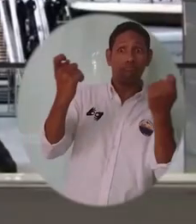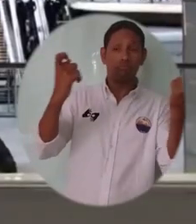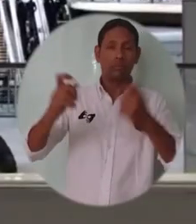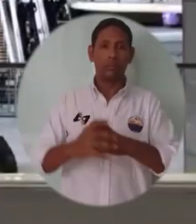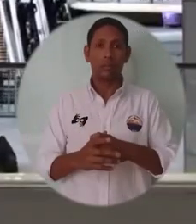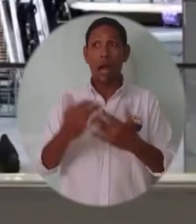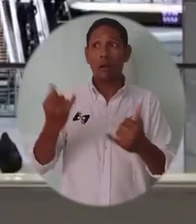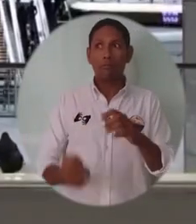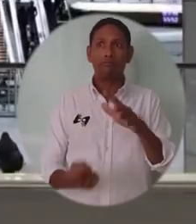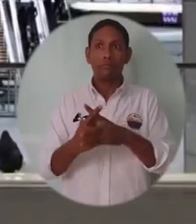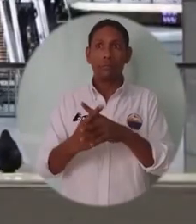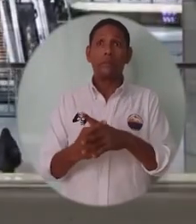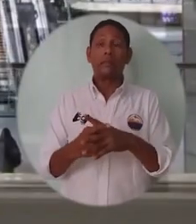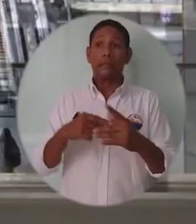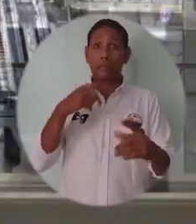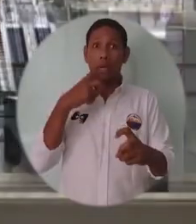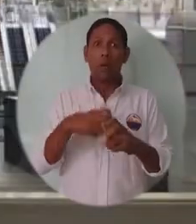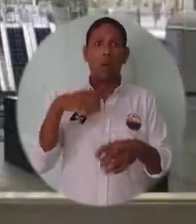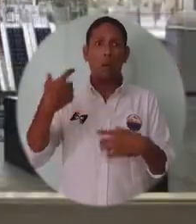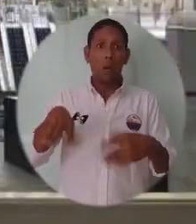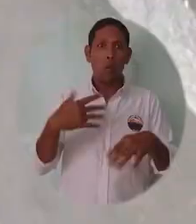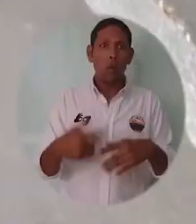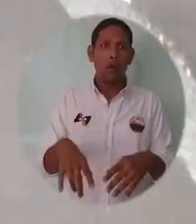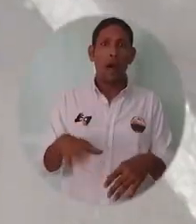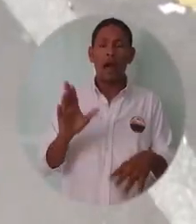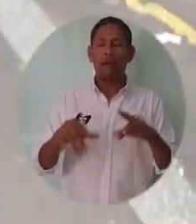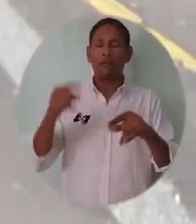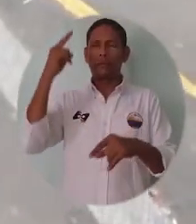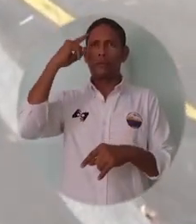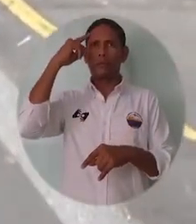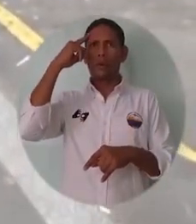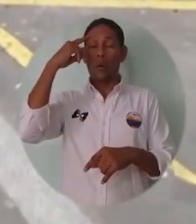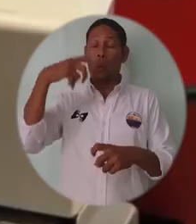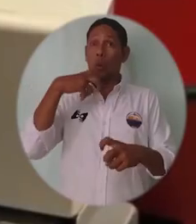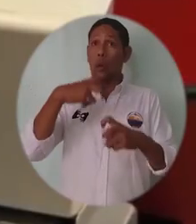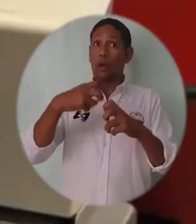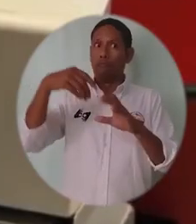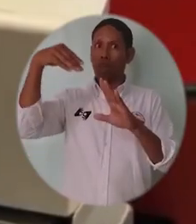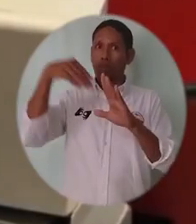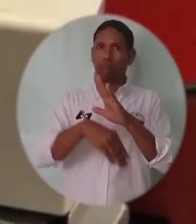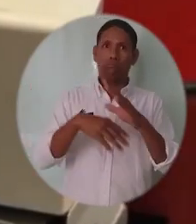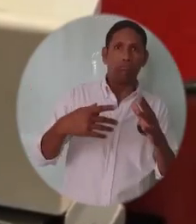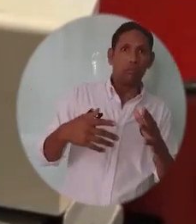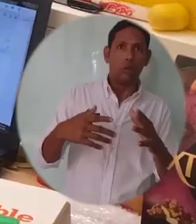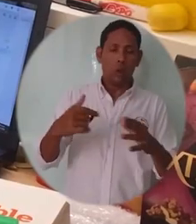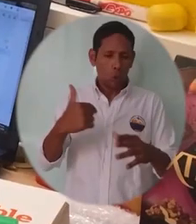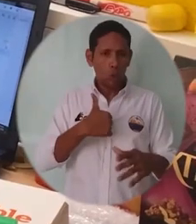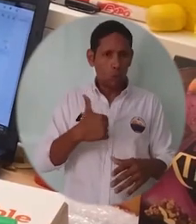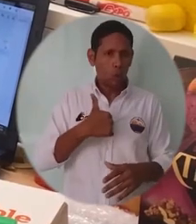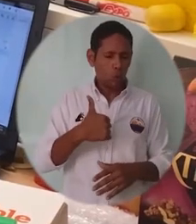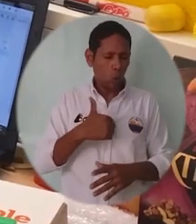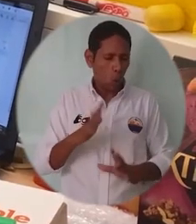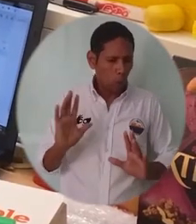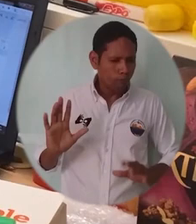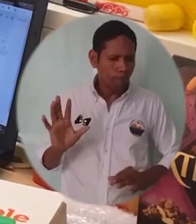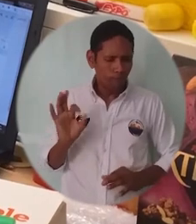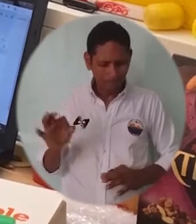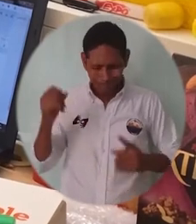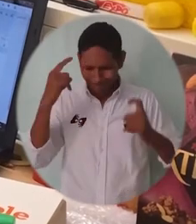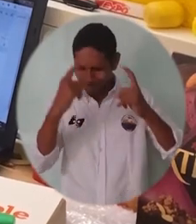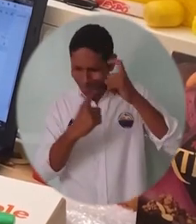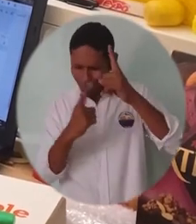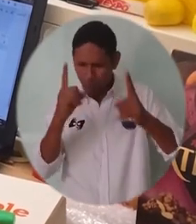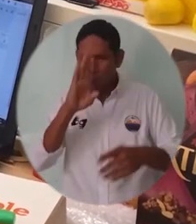A pesar de que la situación se ve bastante oscura y complicada, me he tratado